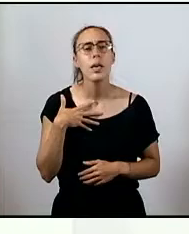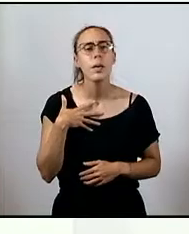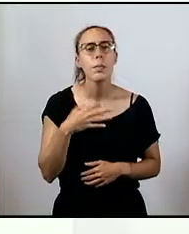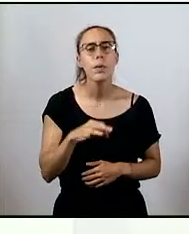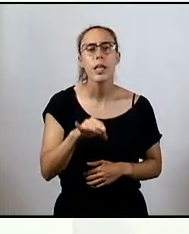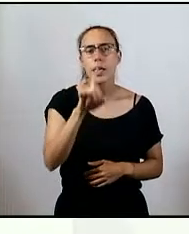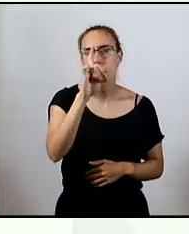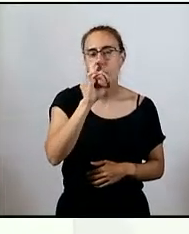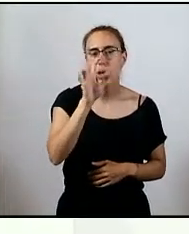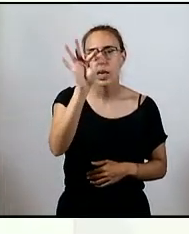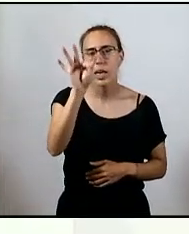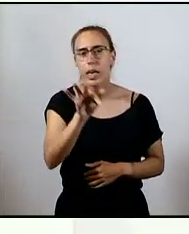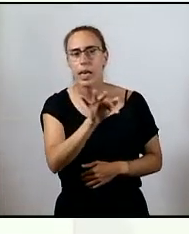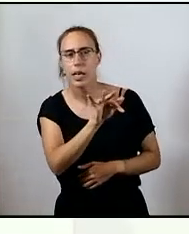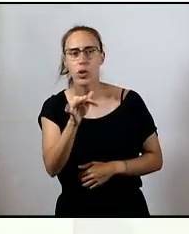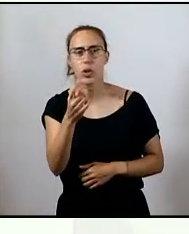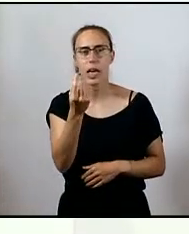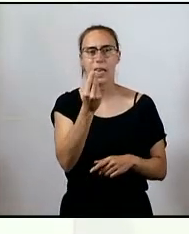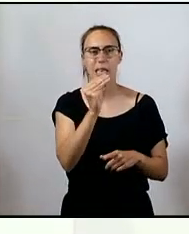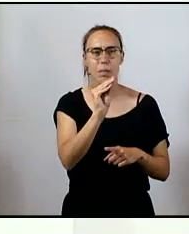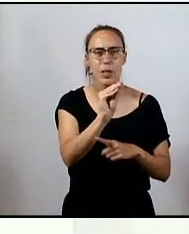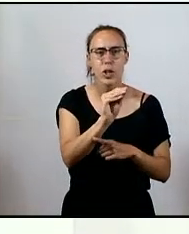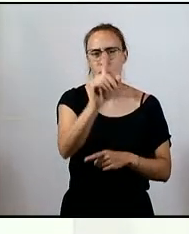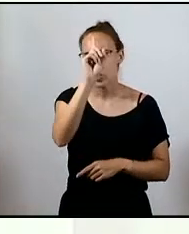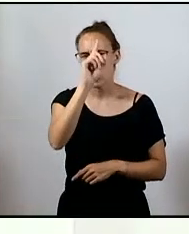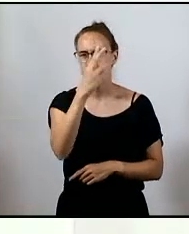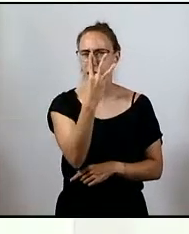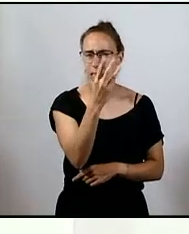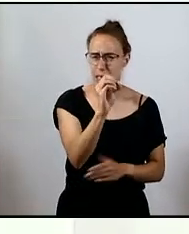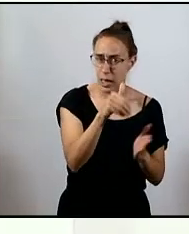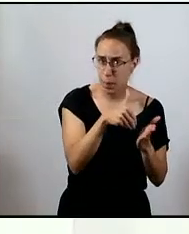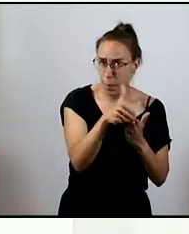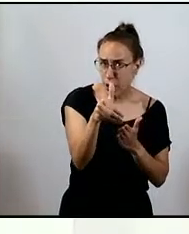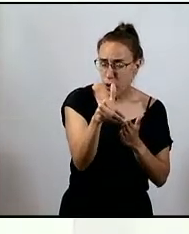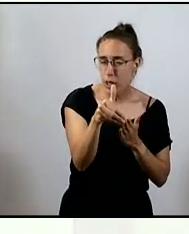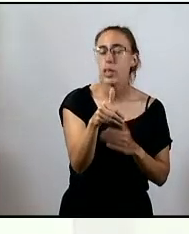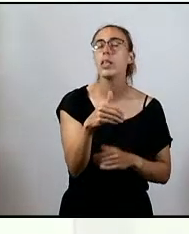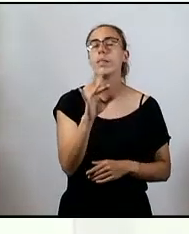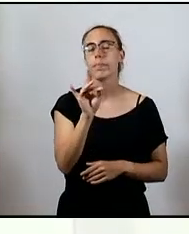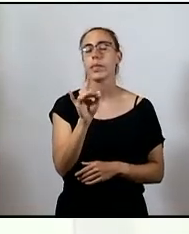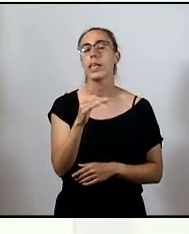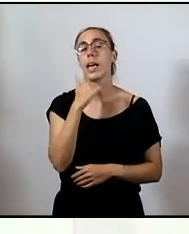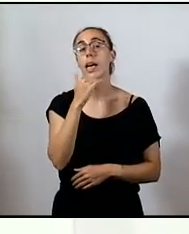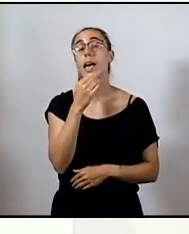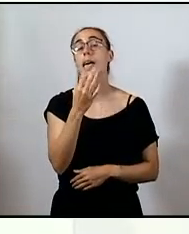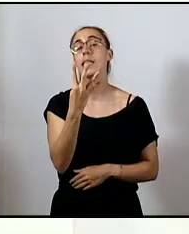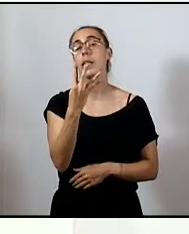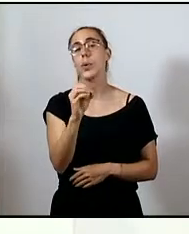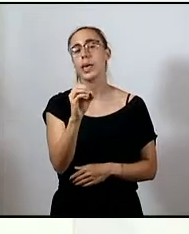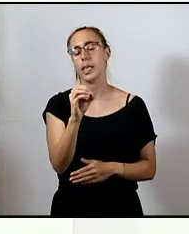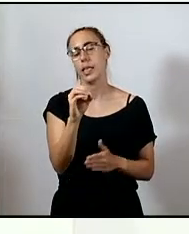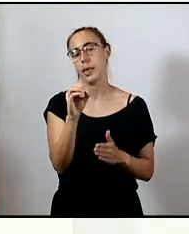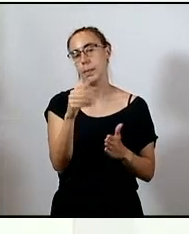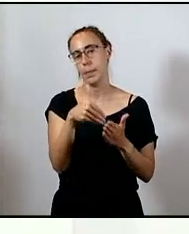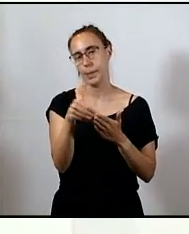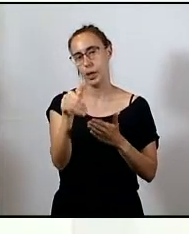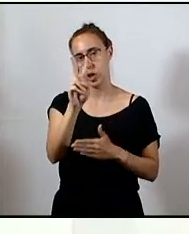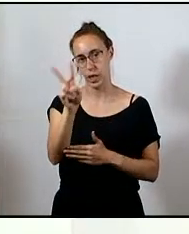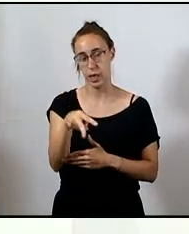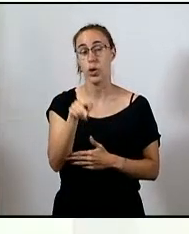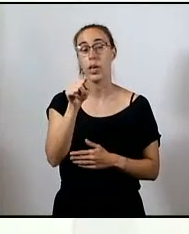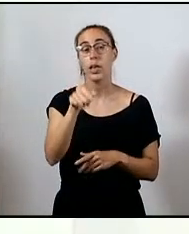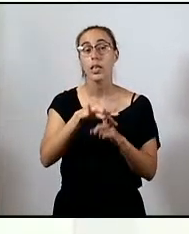total de los 8 centros de inversión? Pues- Porque yo no sé si eran 30 millones, 40 Sí, millones... casi 40 millones de euros, casi 40 millones de euros. En este